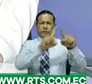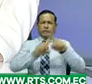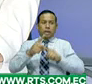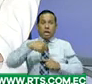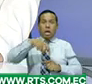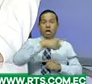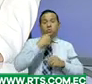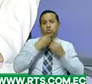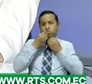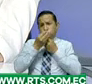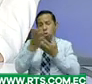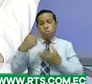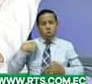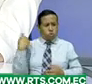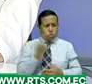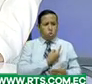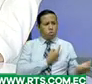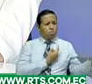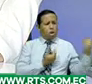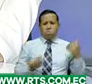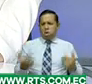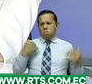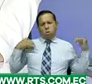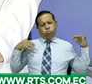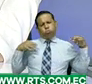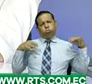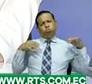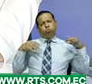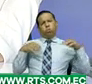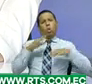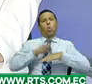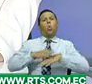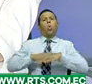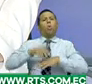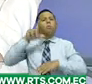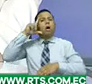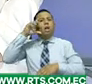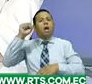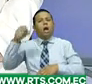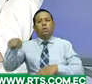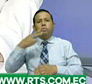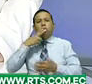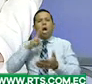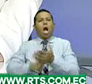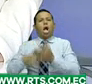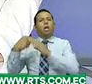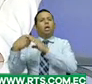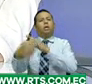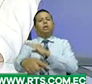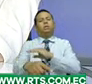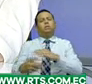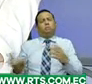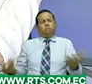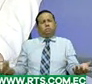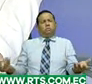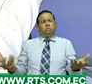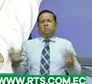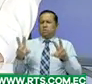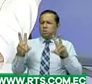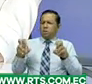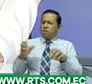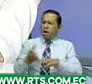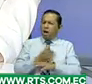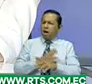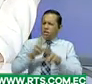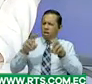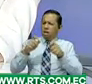y movilizaciones debido a la carta que el candidato Guillermo Lasso publicó el fin de semana con respecto al recuento de